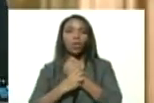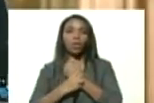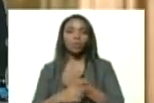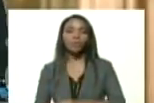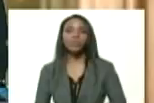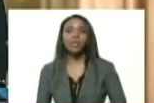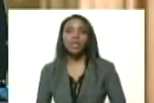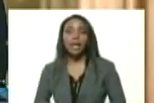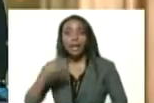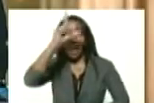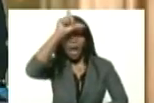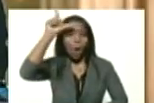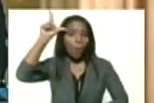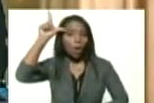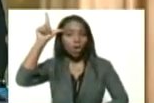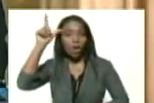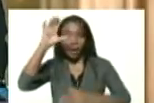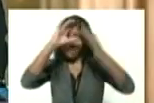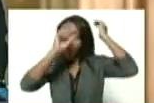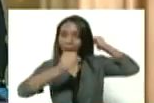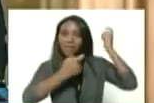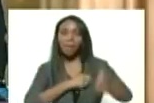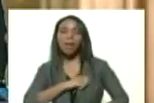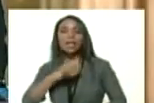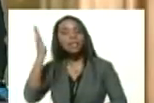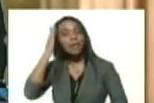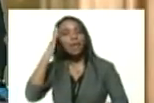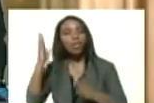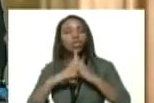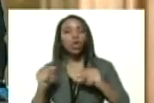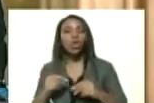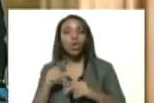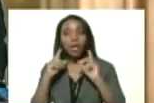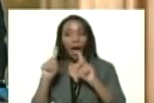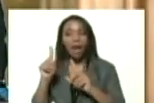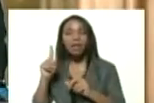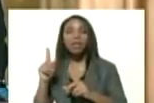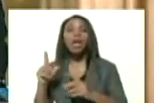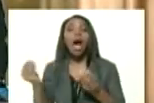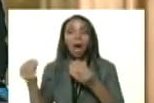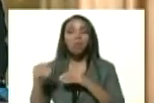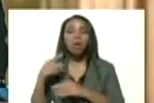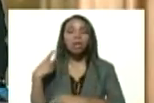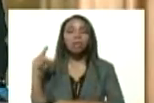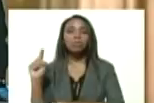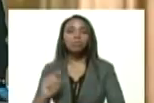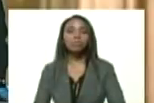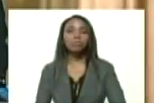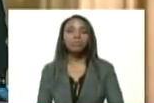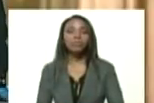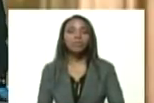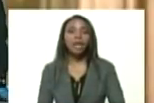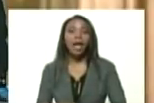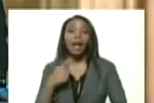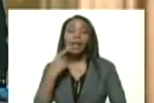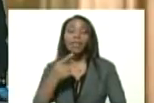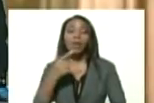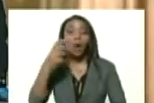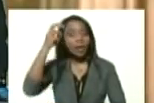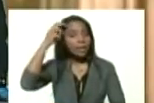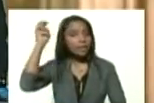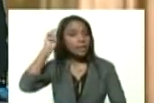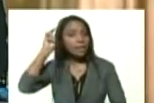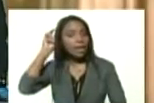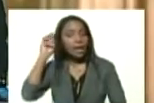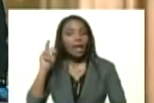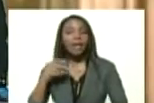que leopoldo lópez en la embajada de españa sabía todo estaba en cuenta y estaba de acuerdo le he dicho al canciller que hagan